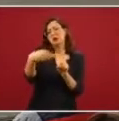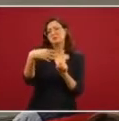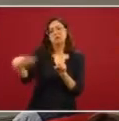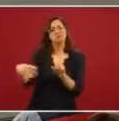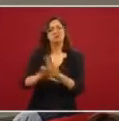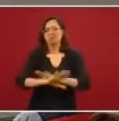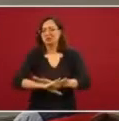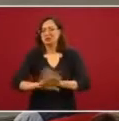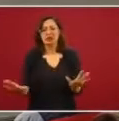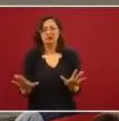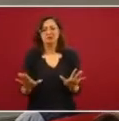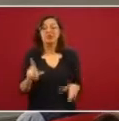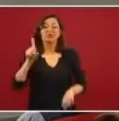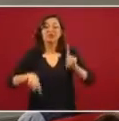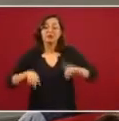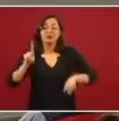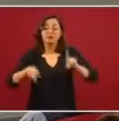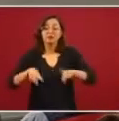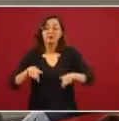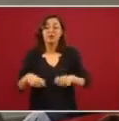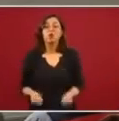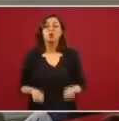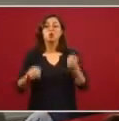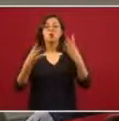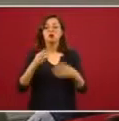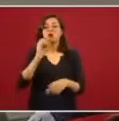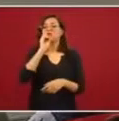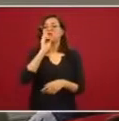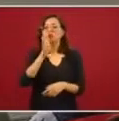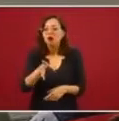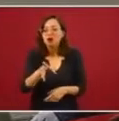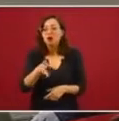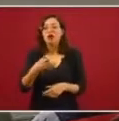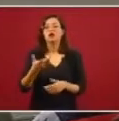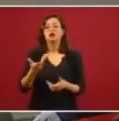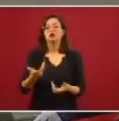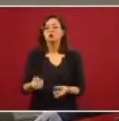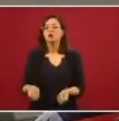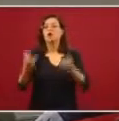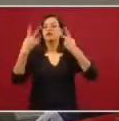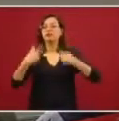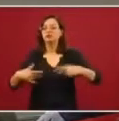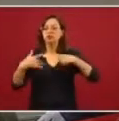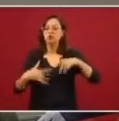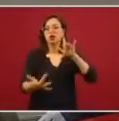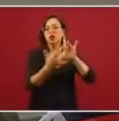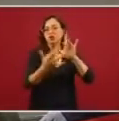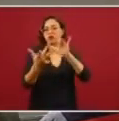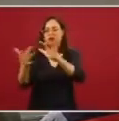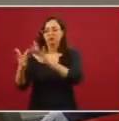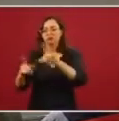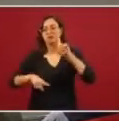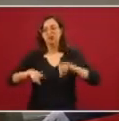y depende de cuánto virus sale de la vía respiratoria y también del promedio de contactos diarios que tiene una